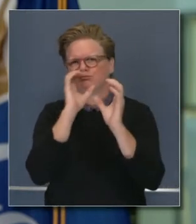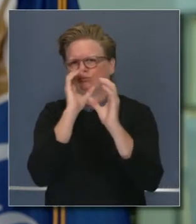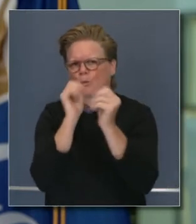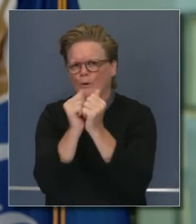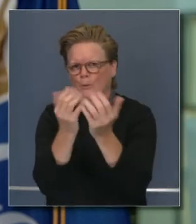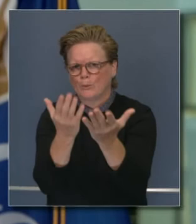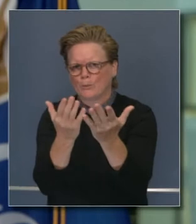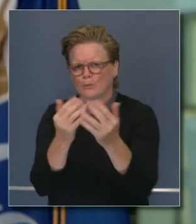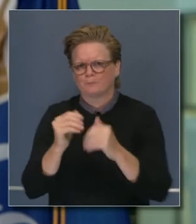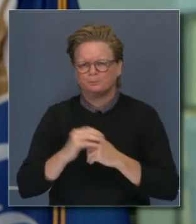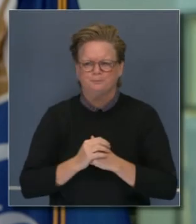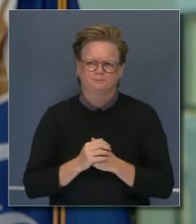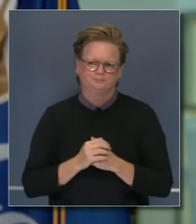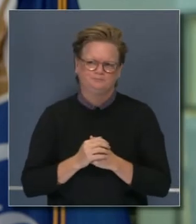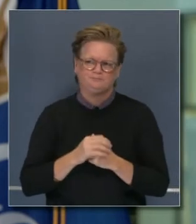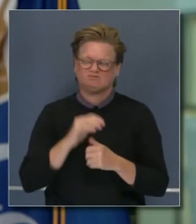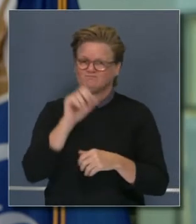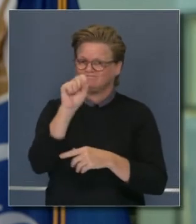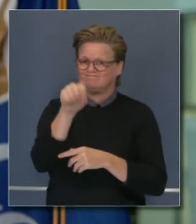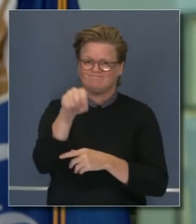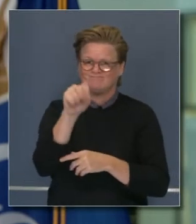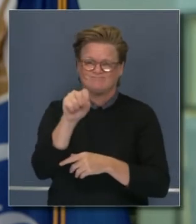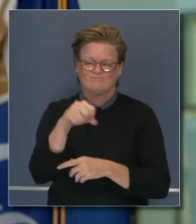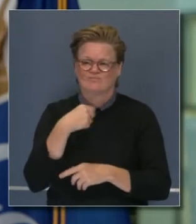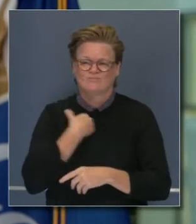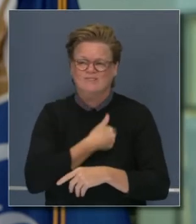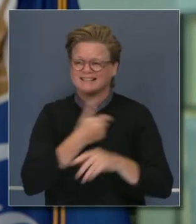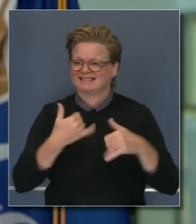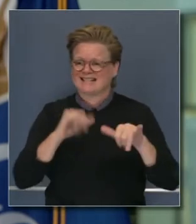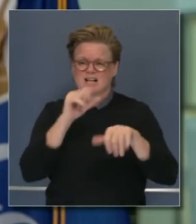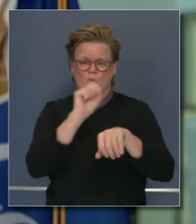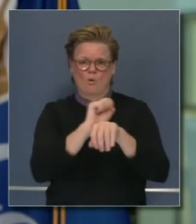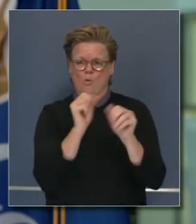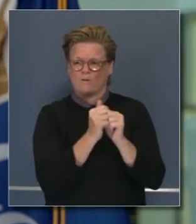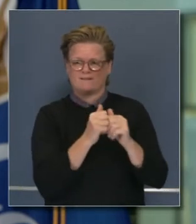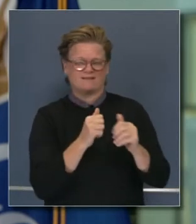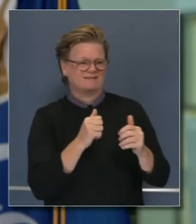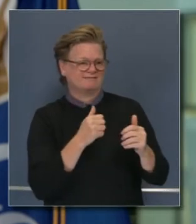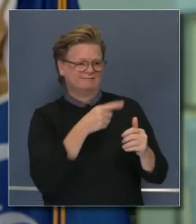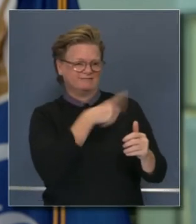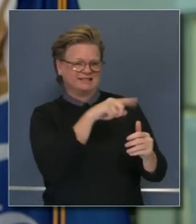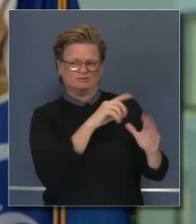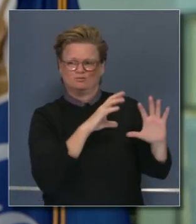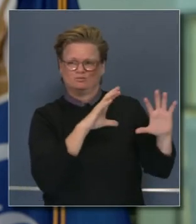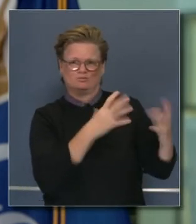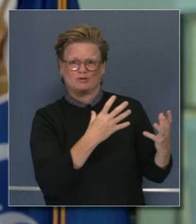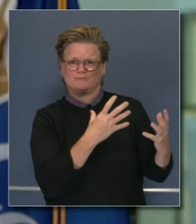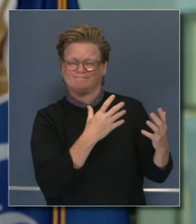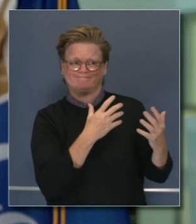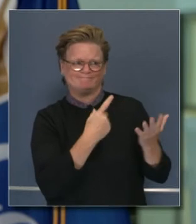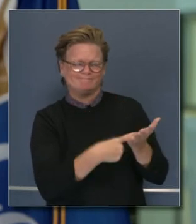seguiremos trabajando en este espacio esta tarde y esperamos ver en ¿dónde terminamos con esas